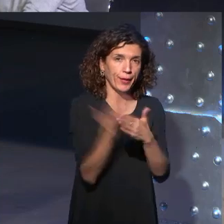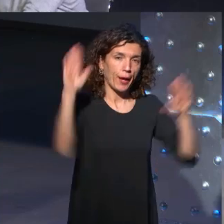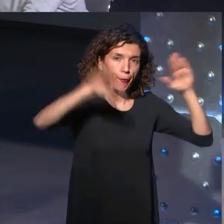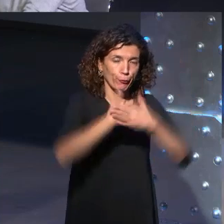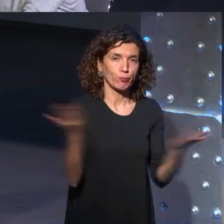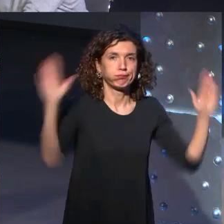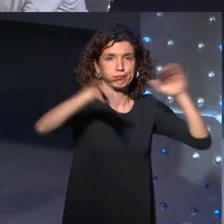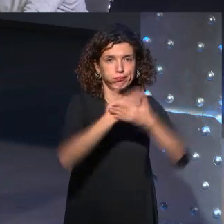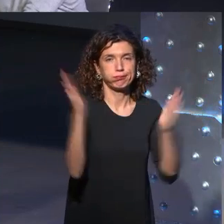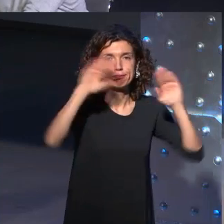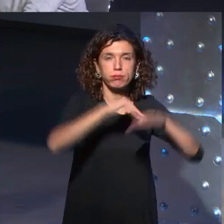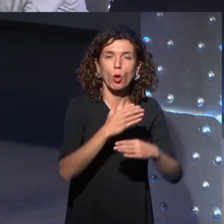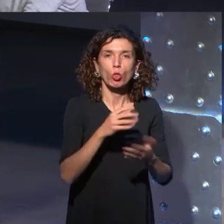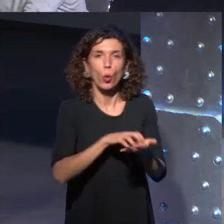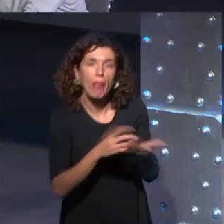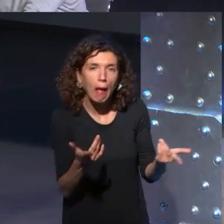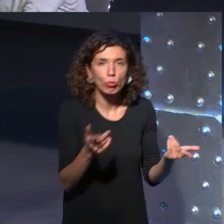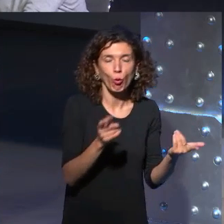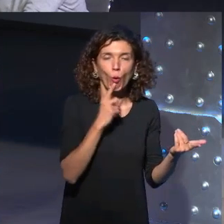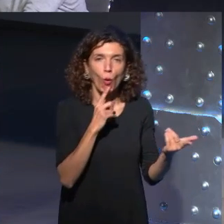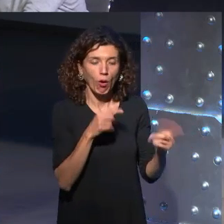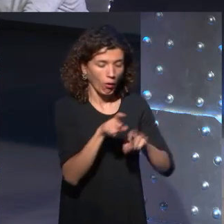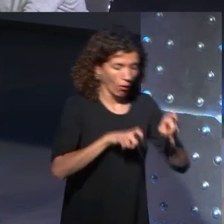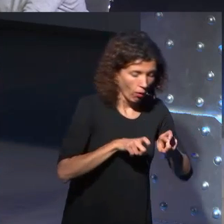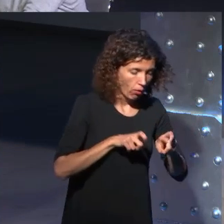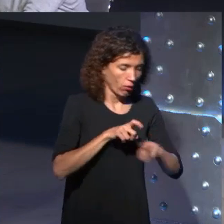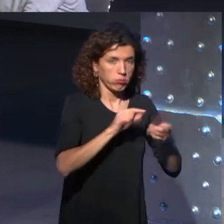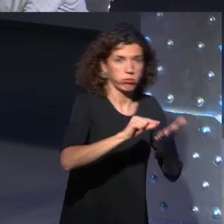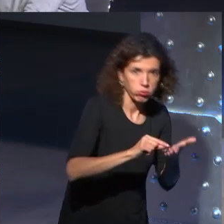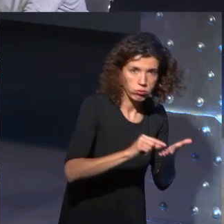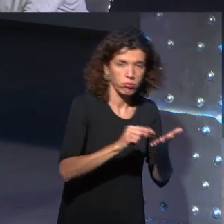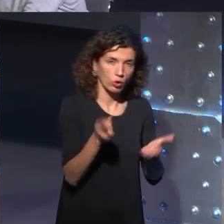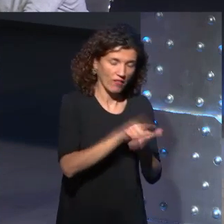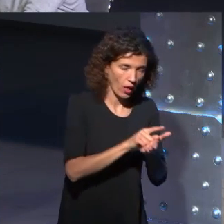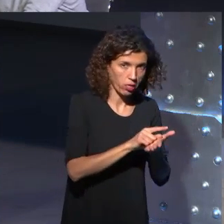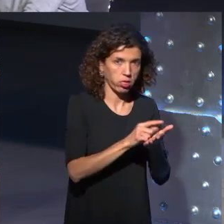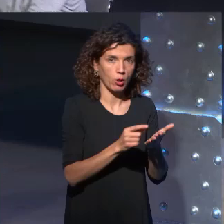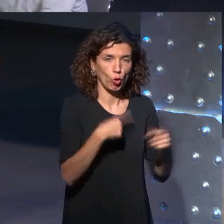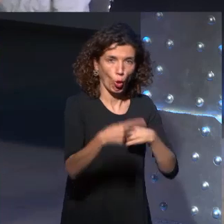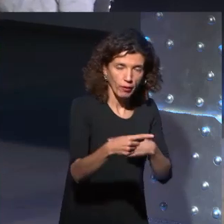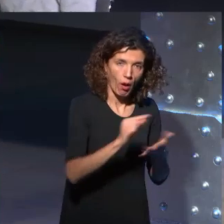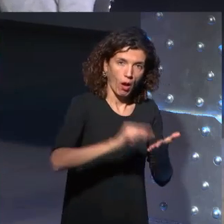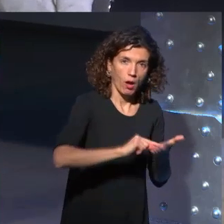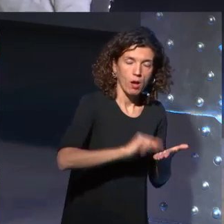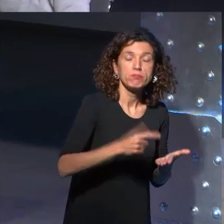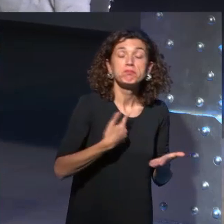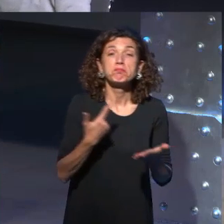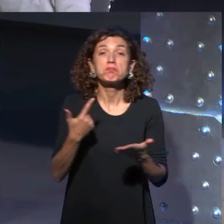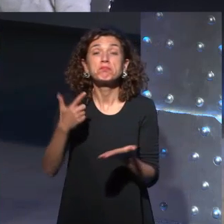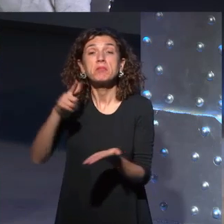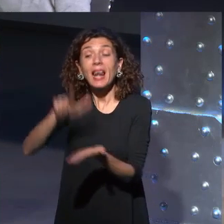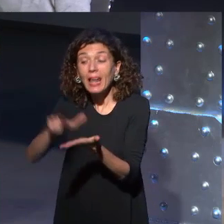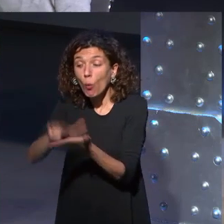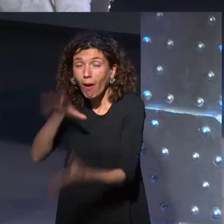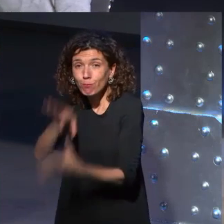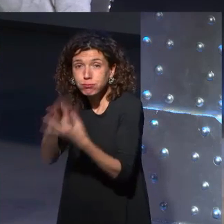dándole, pegándole, dudando, avanzando, retrocediendo. Dentro del lenguaje de